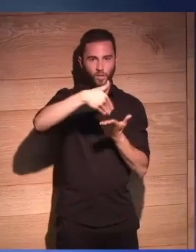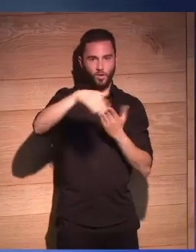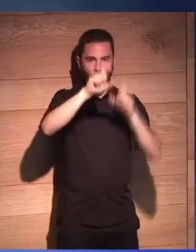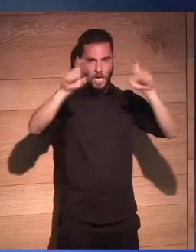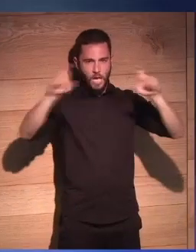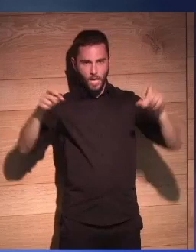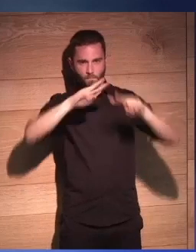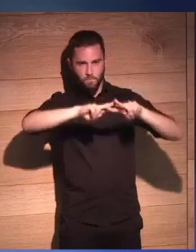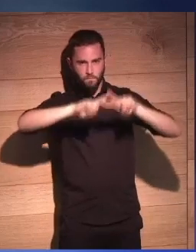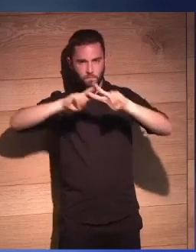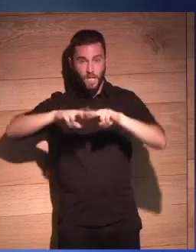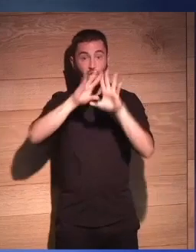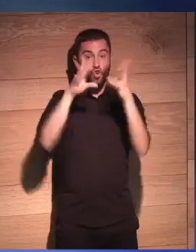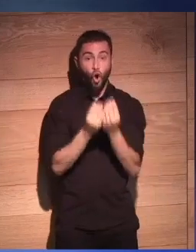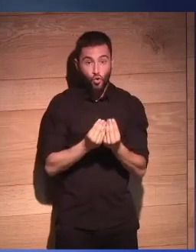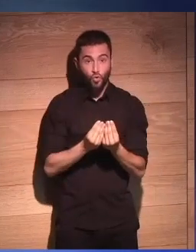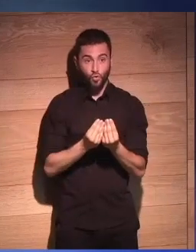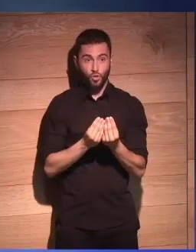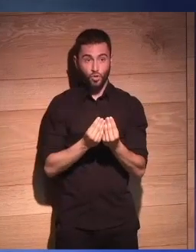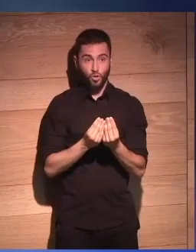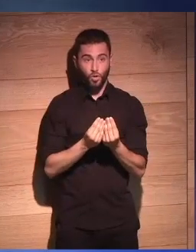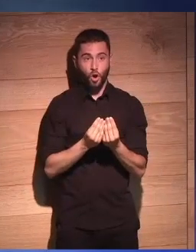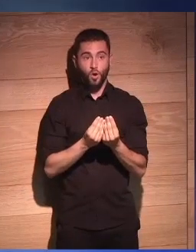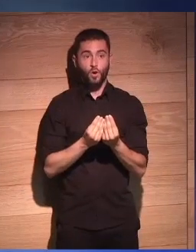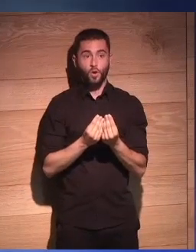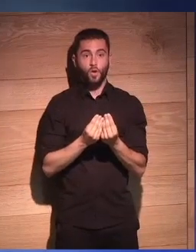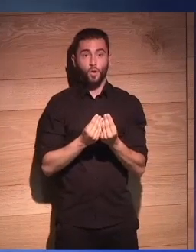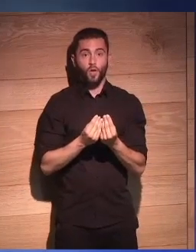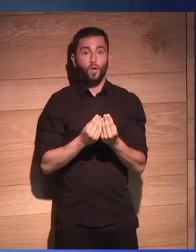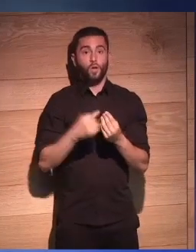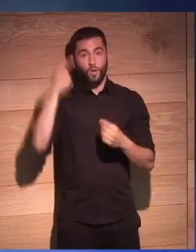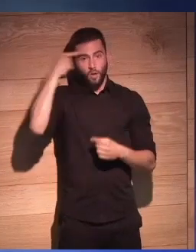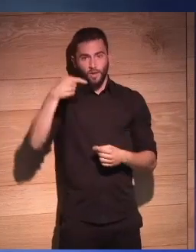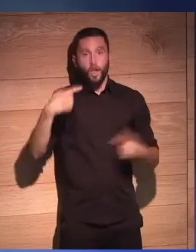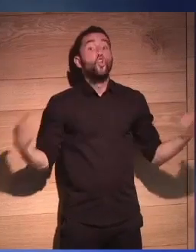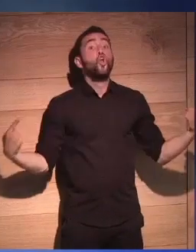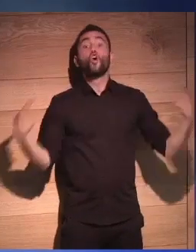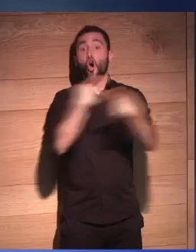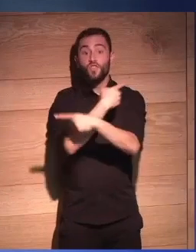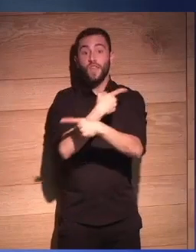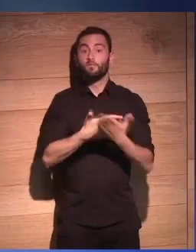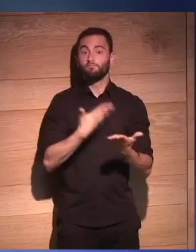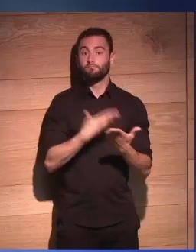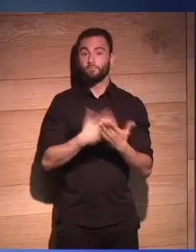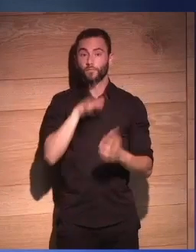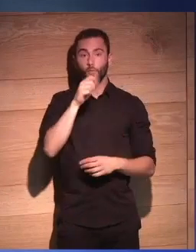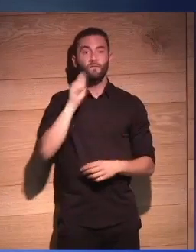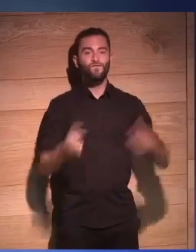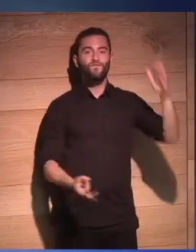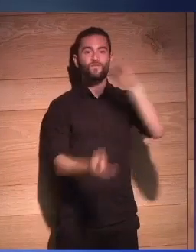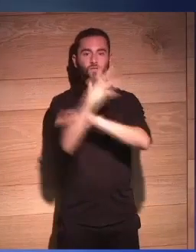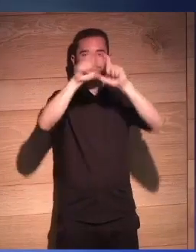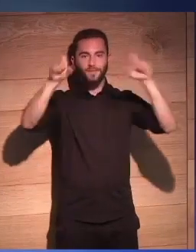llegaron a la conclusión totalmente opuesta a ese estereotipo, porque encontraron que los fundadores de nuevas